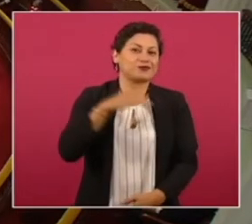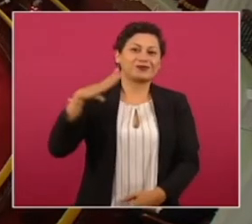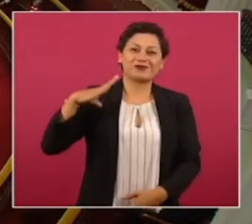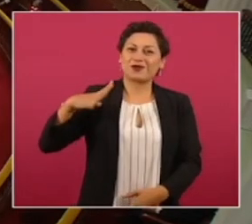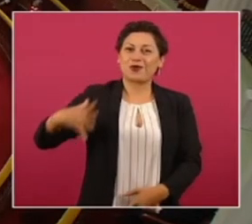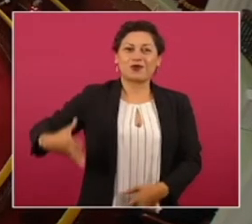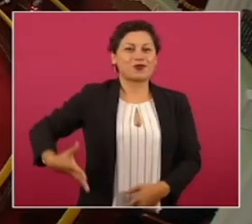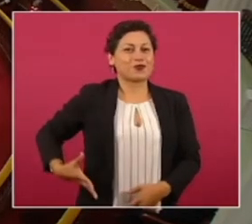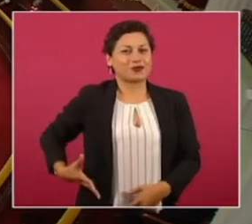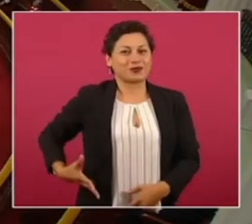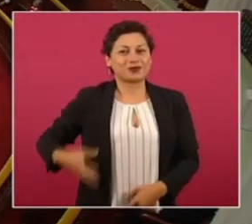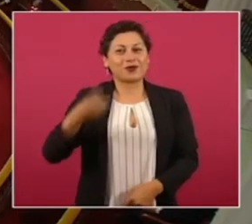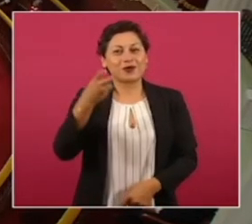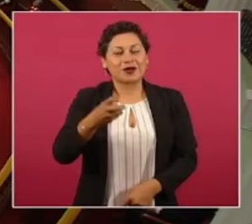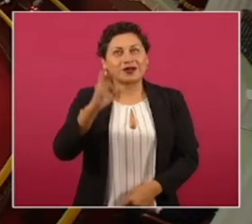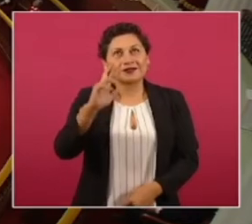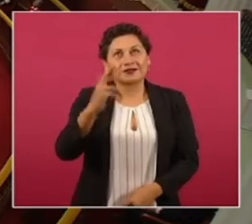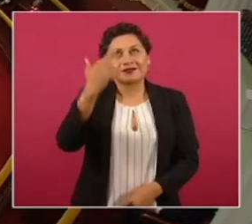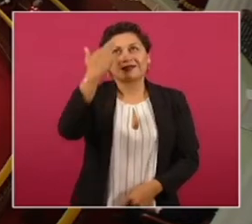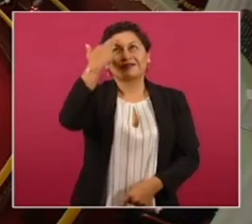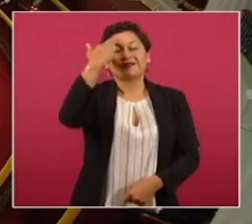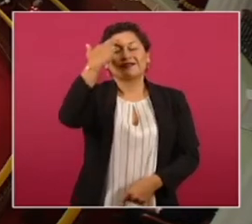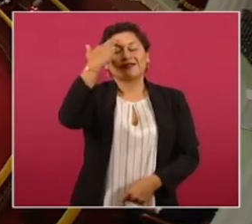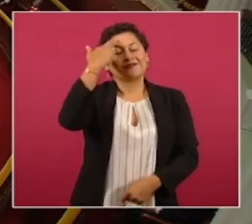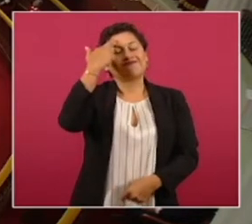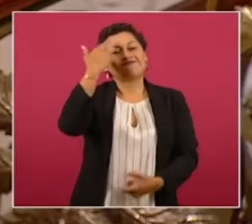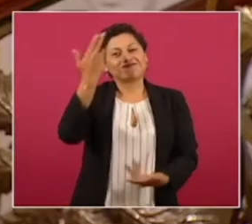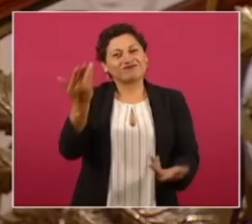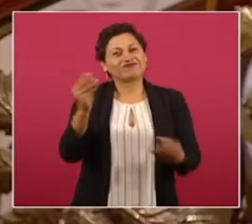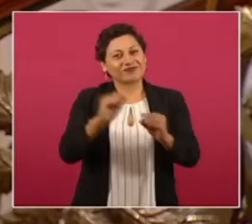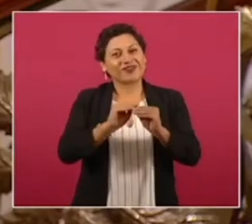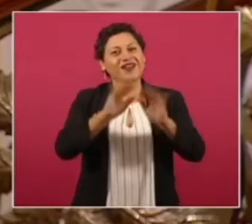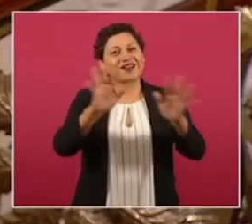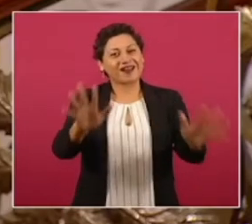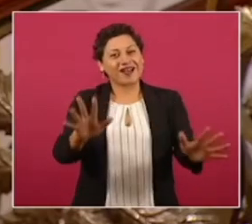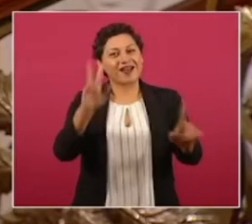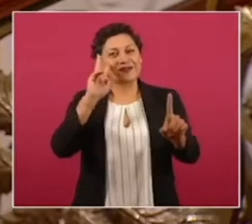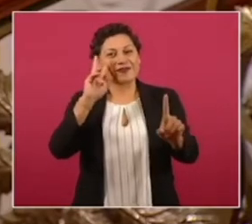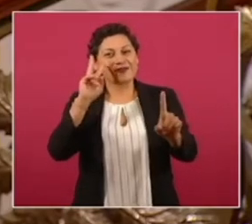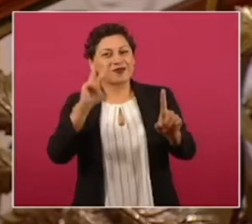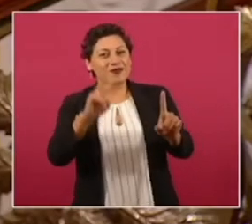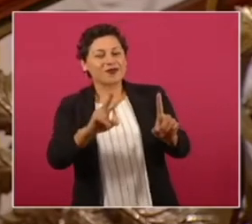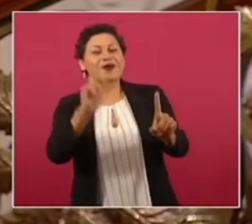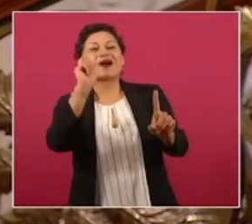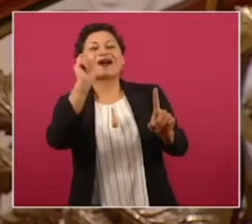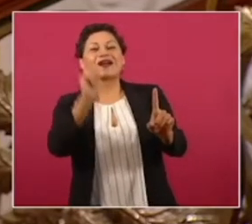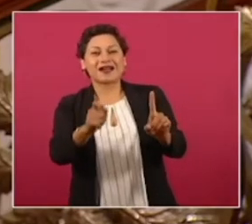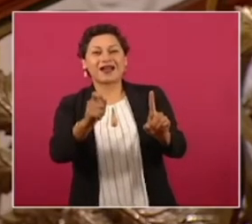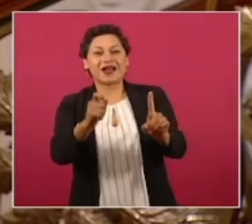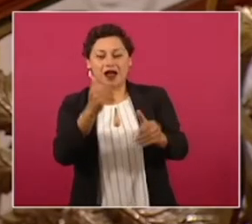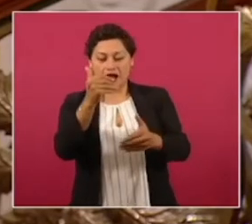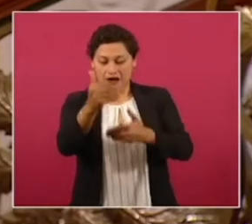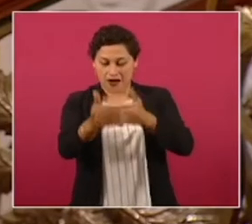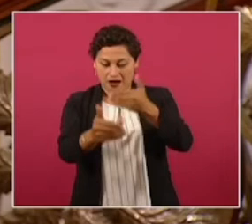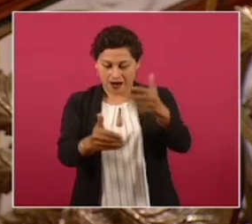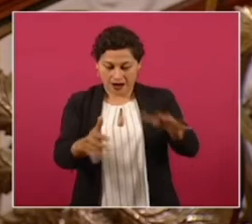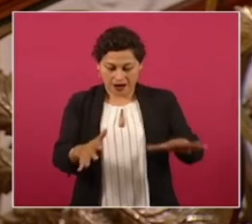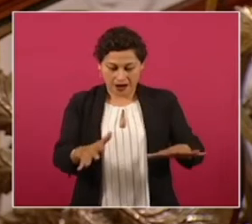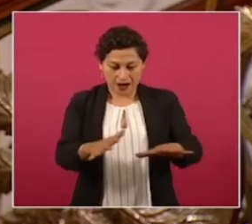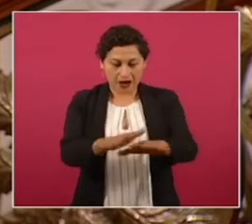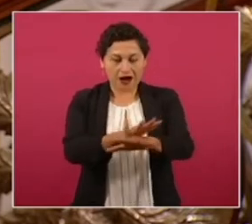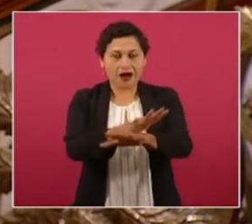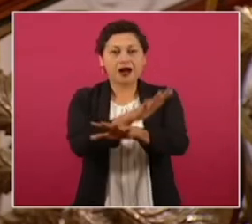necesariamente nos mueve a ver en perspectiva que los cambios por hacer una sociedad